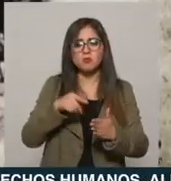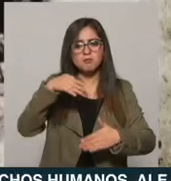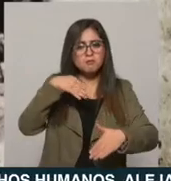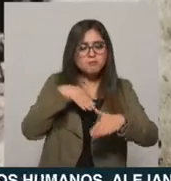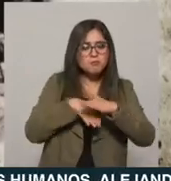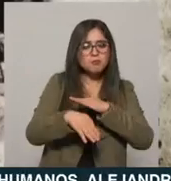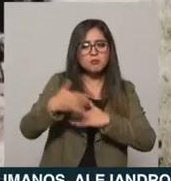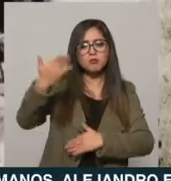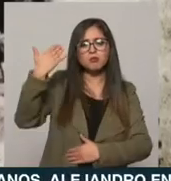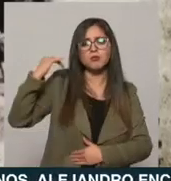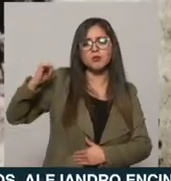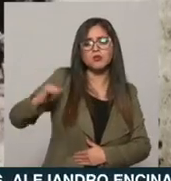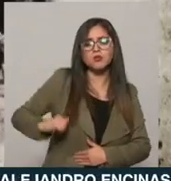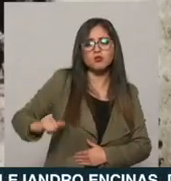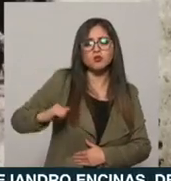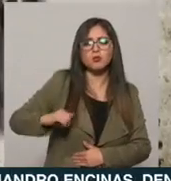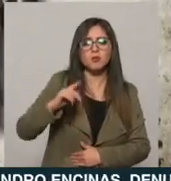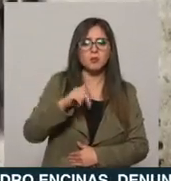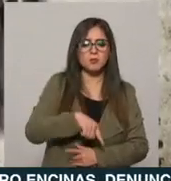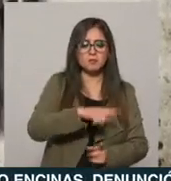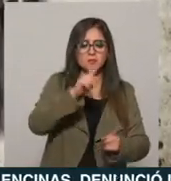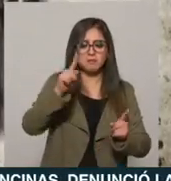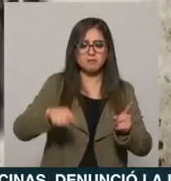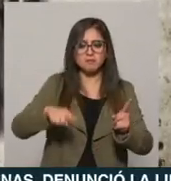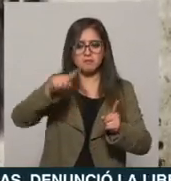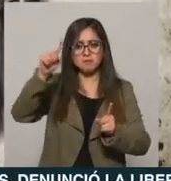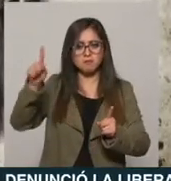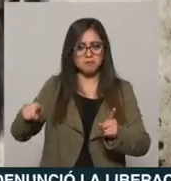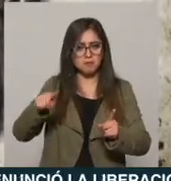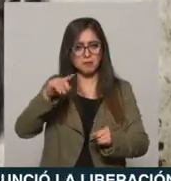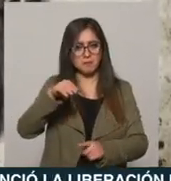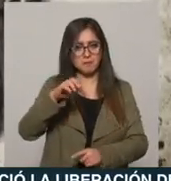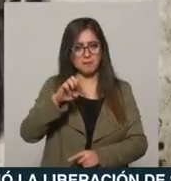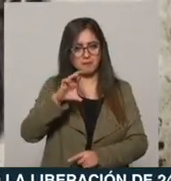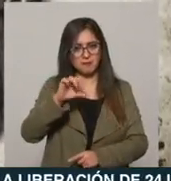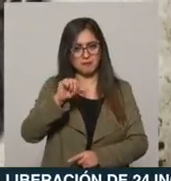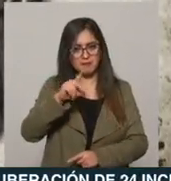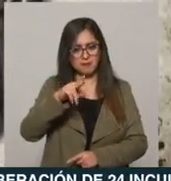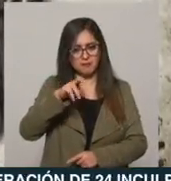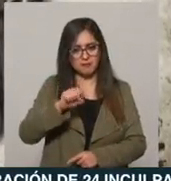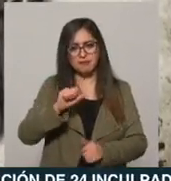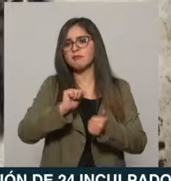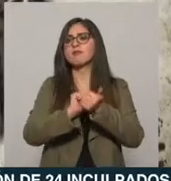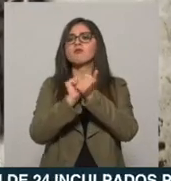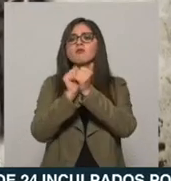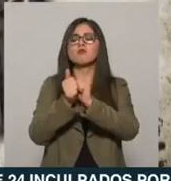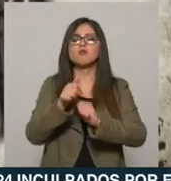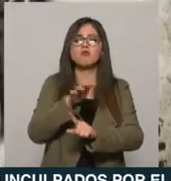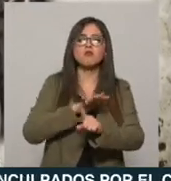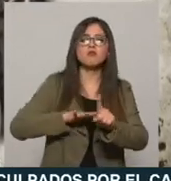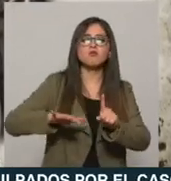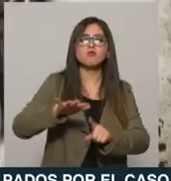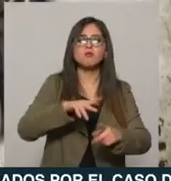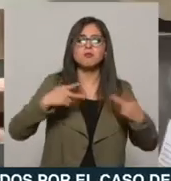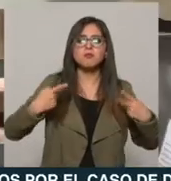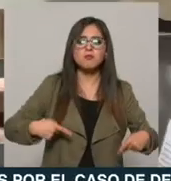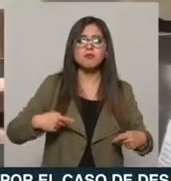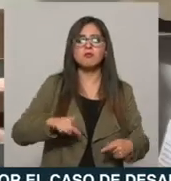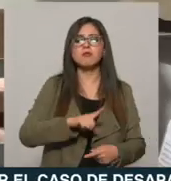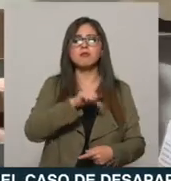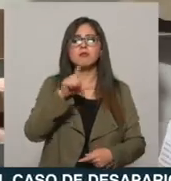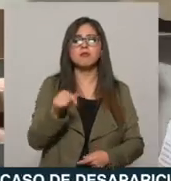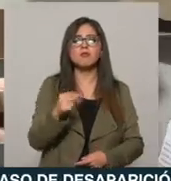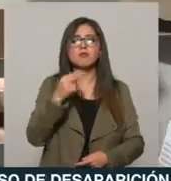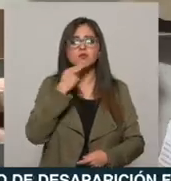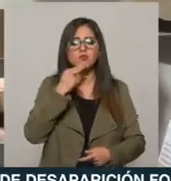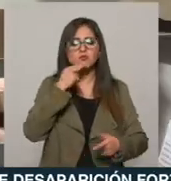desde aquellas épocas como el Portal de los Mercaderes, la evolución de la sociedad mexicana y el uso del sombrero. Durante